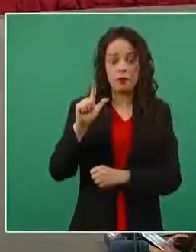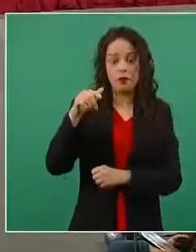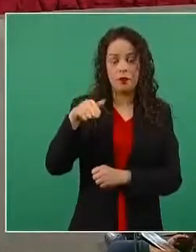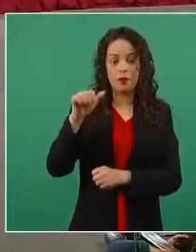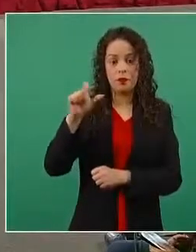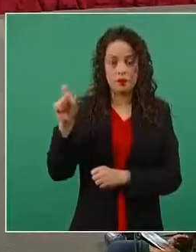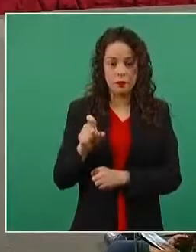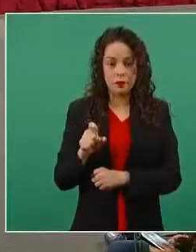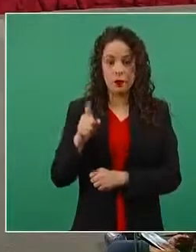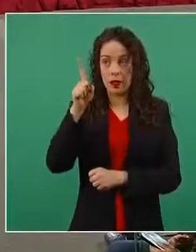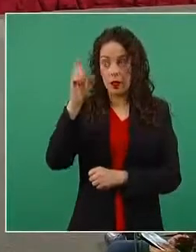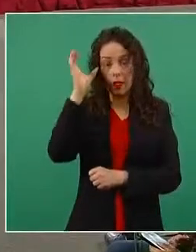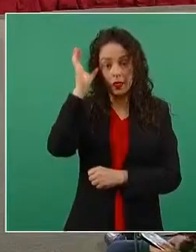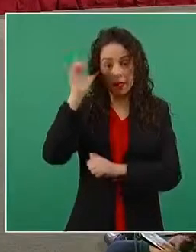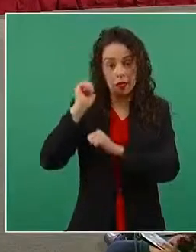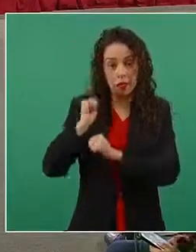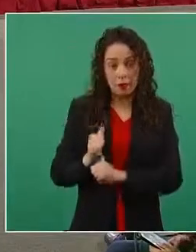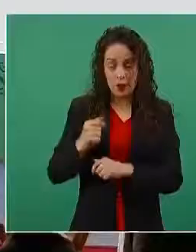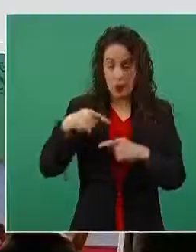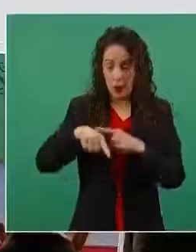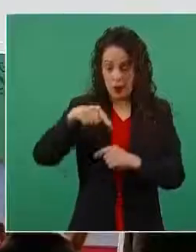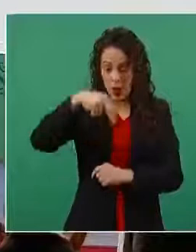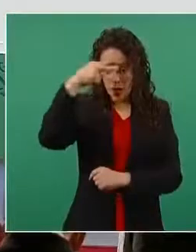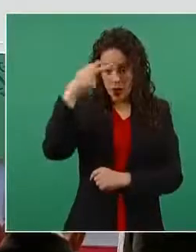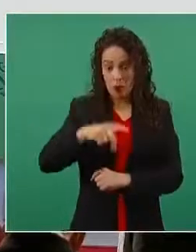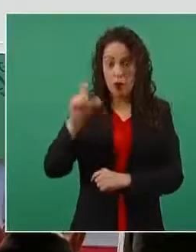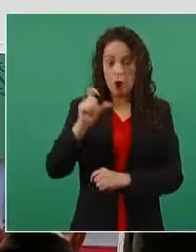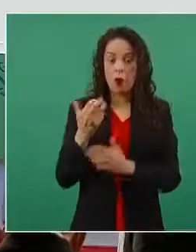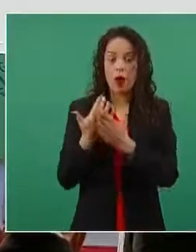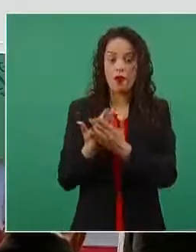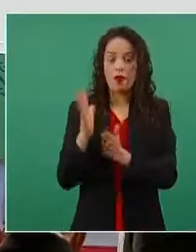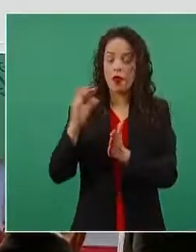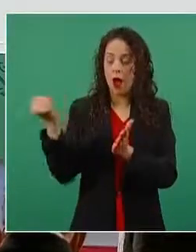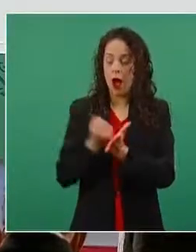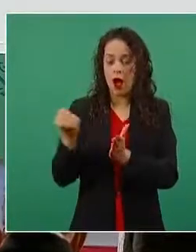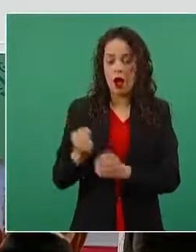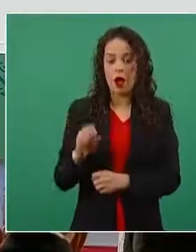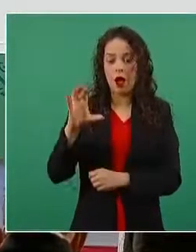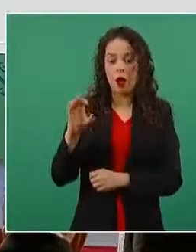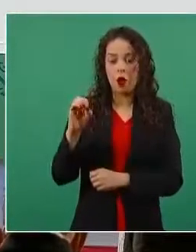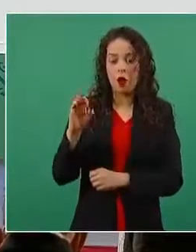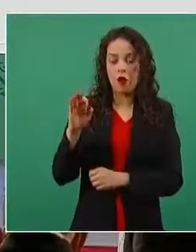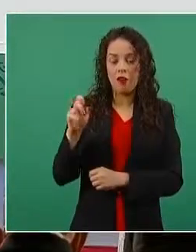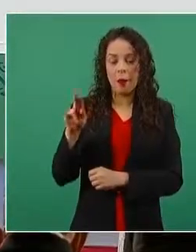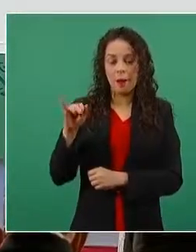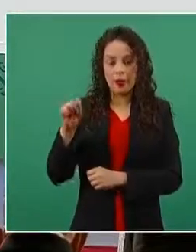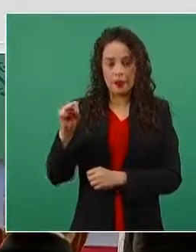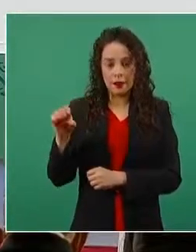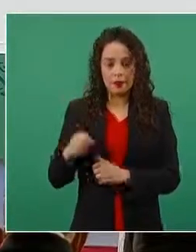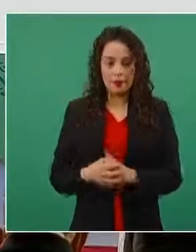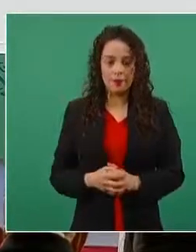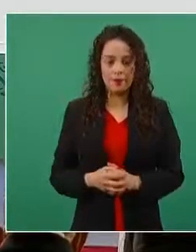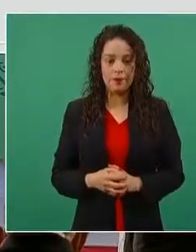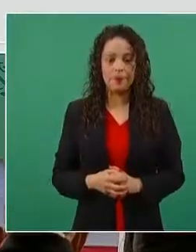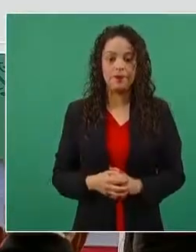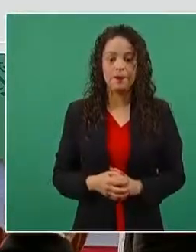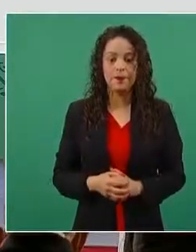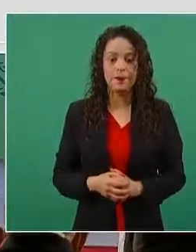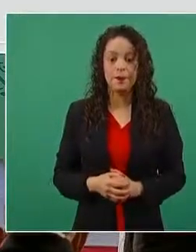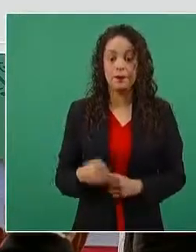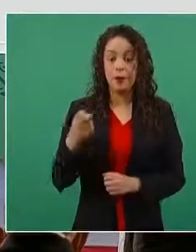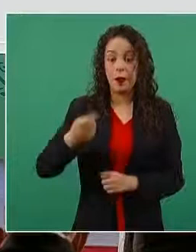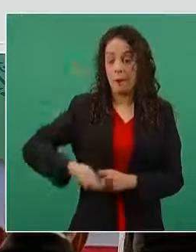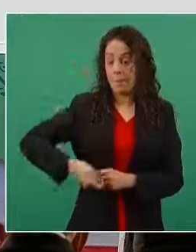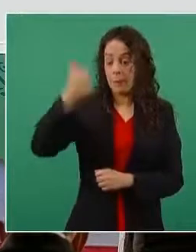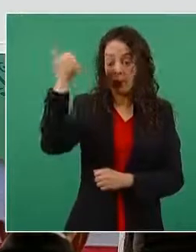China, se van a iniciar en México una vez que autorice también COFEPRIS estudios de fase 3. Vamos a ser el primer